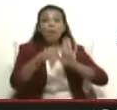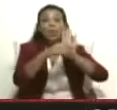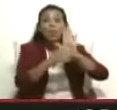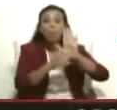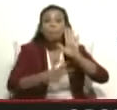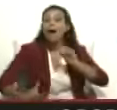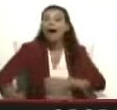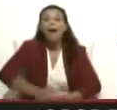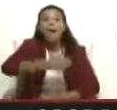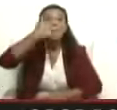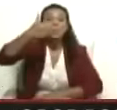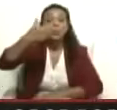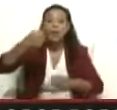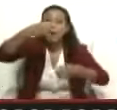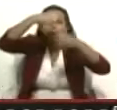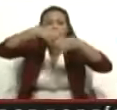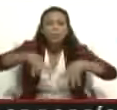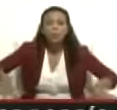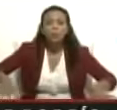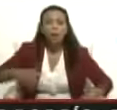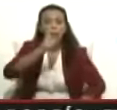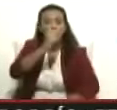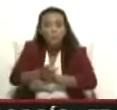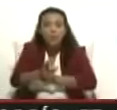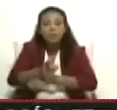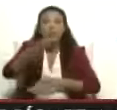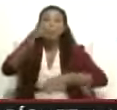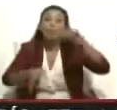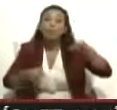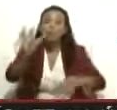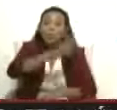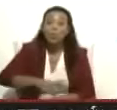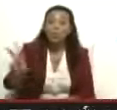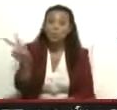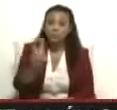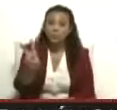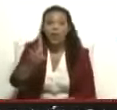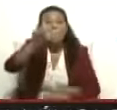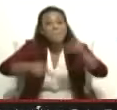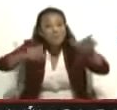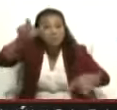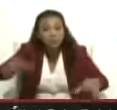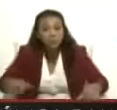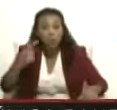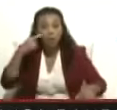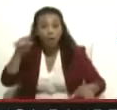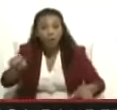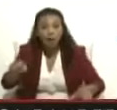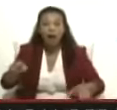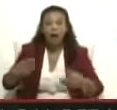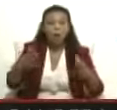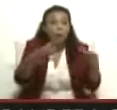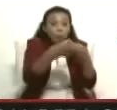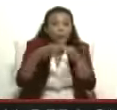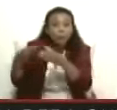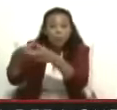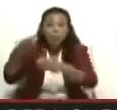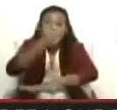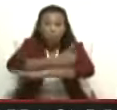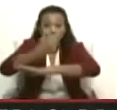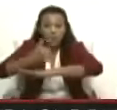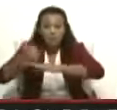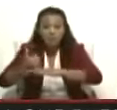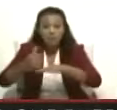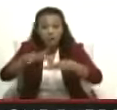suprema y el fundamento del ordenamiento jurídico. Todas las personas y los órganos que ejercen el